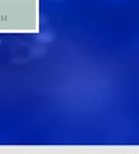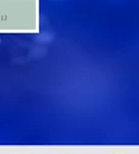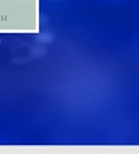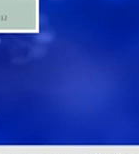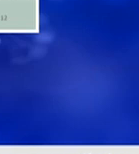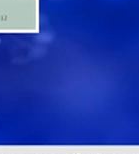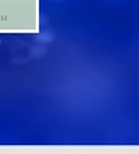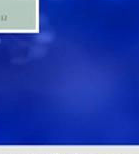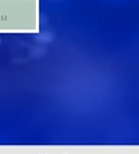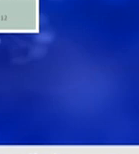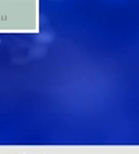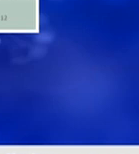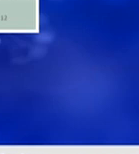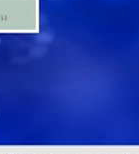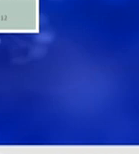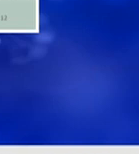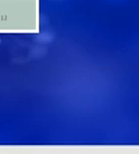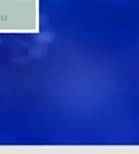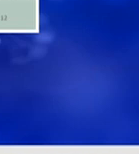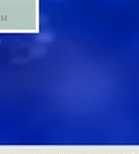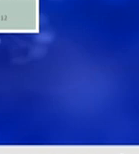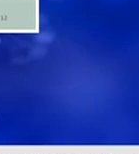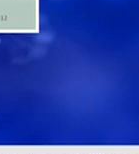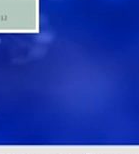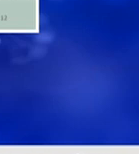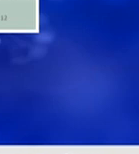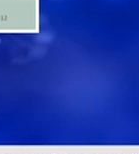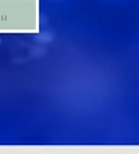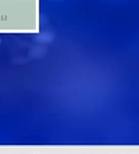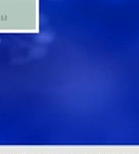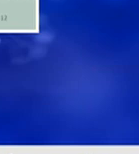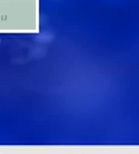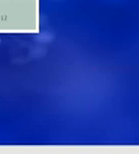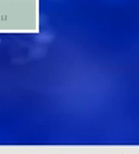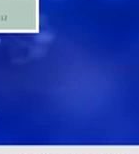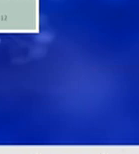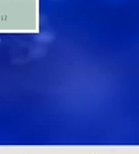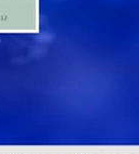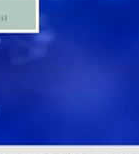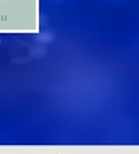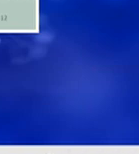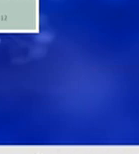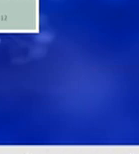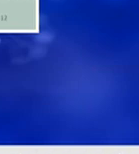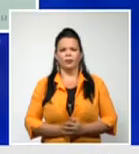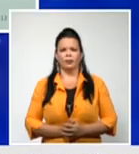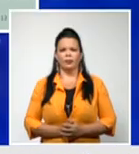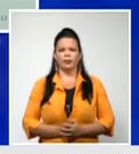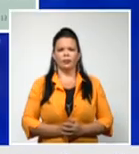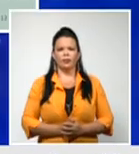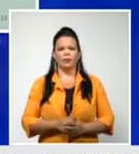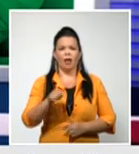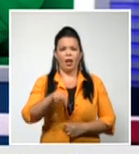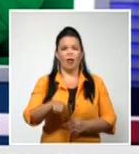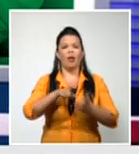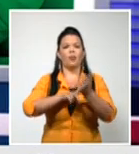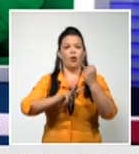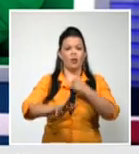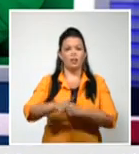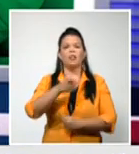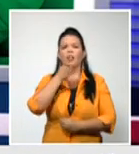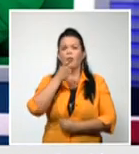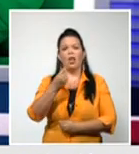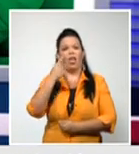Esmeralda, Vertientes, Najasa y Nuevita con 1 cada uno. Es una provincia que sí se puede apreciar en la